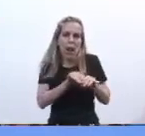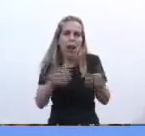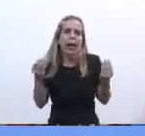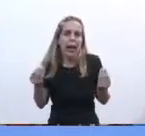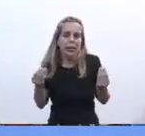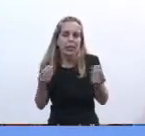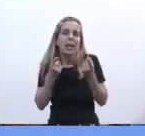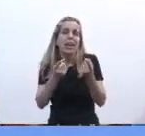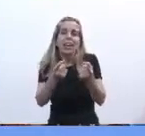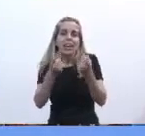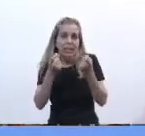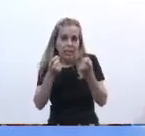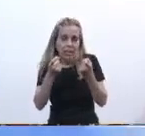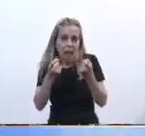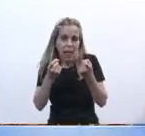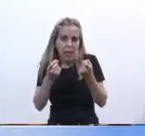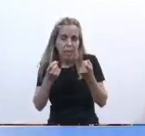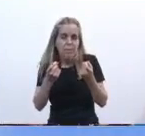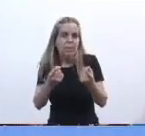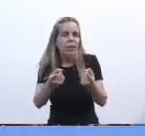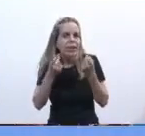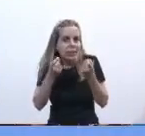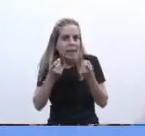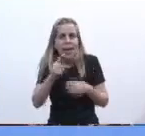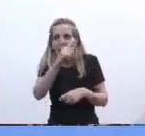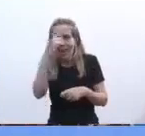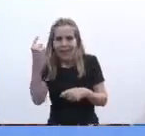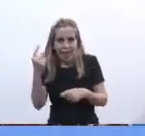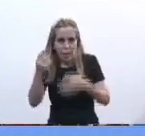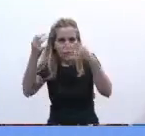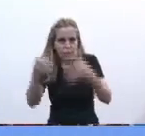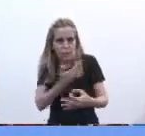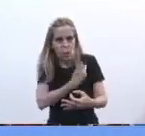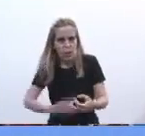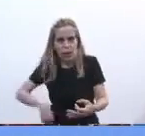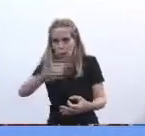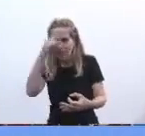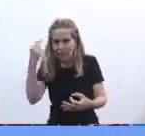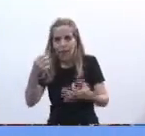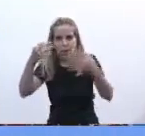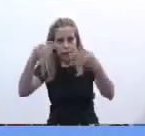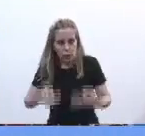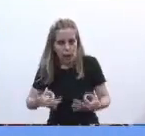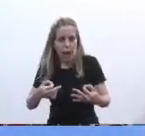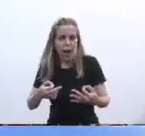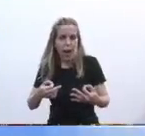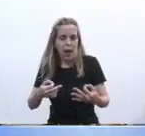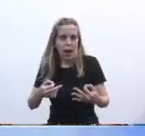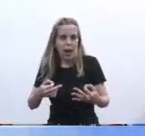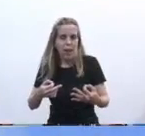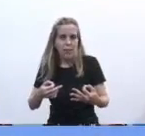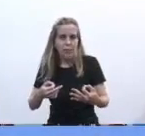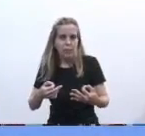de la necesidad y que el listado nacional si conozca